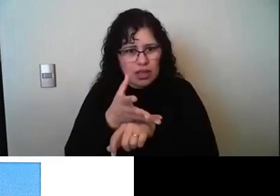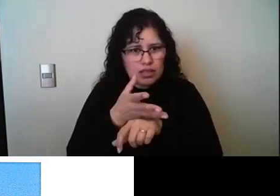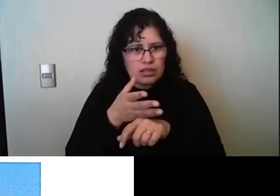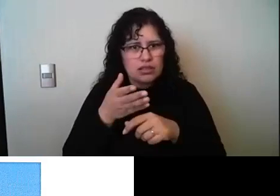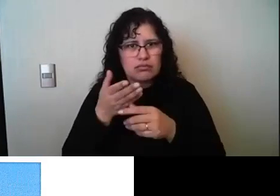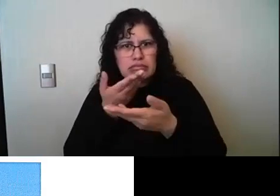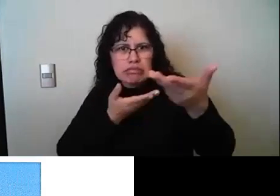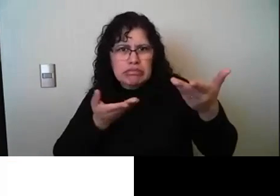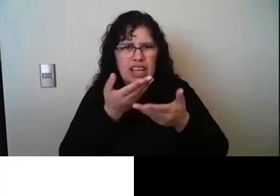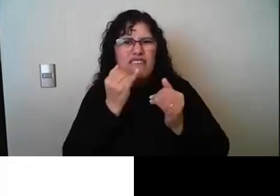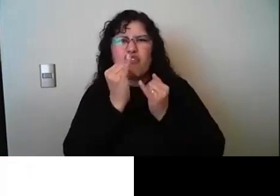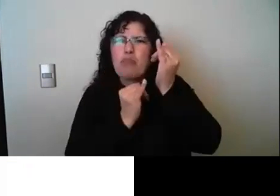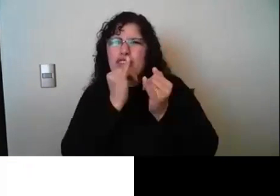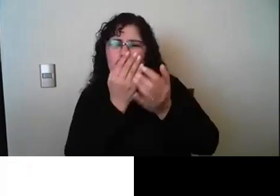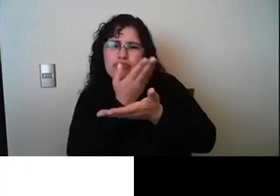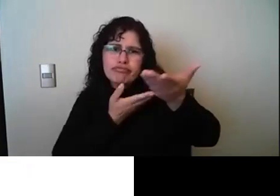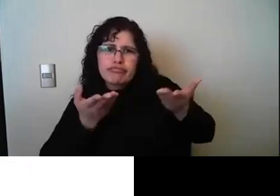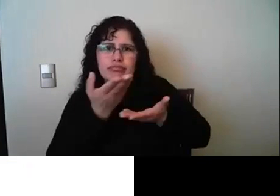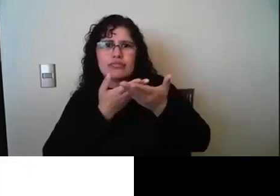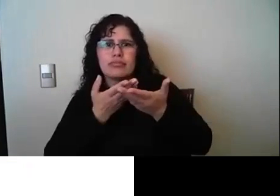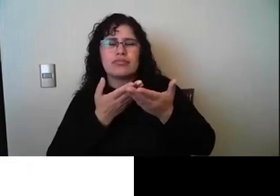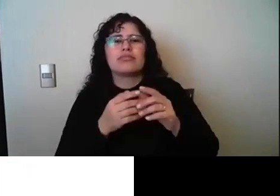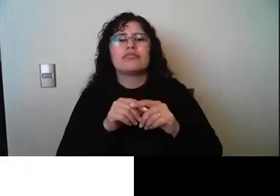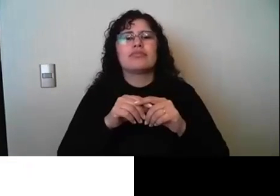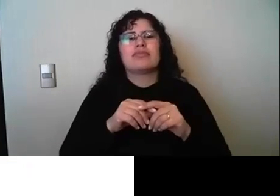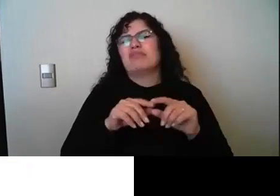tálamo cortical. Eso no lo vamos